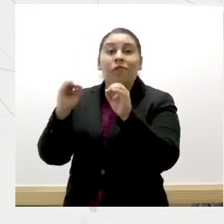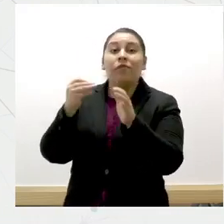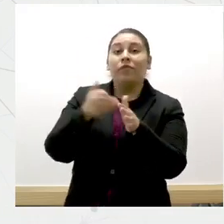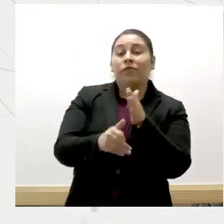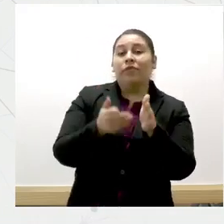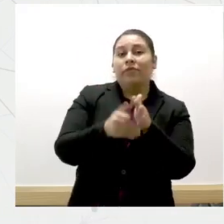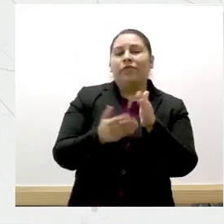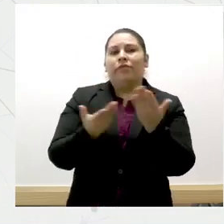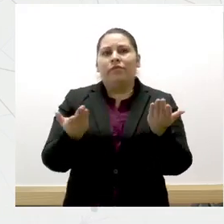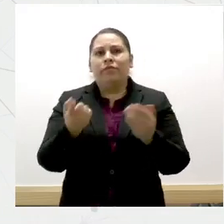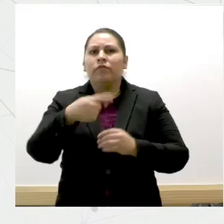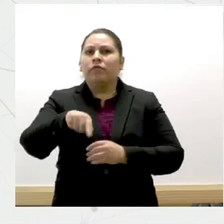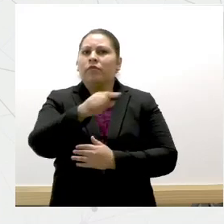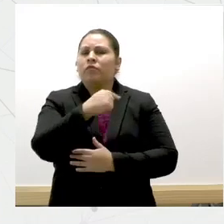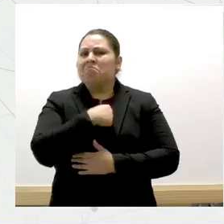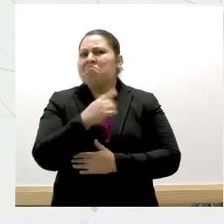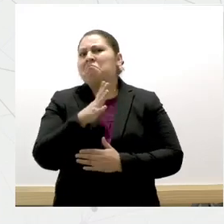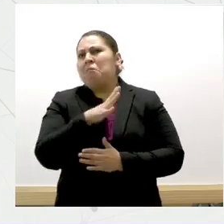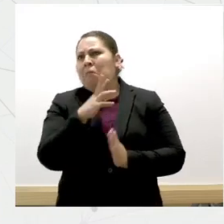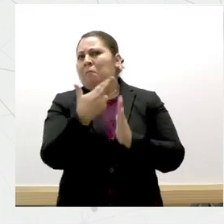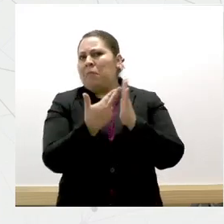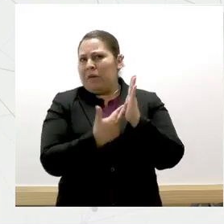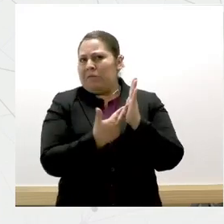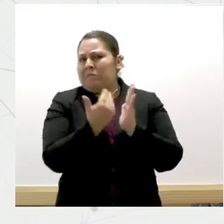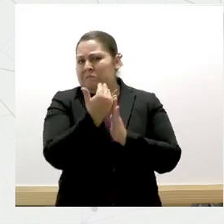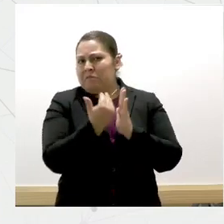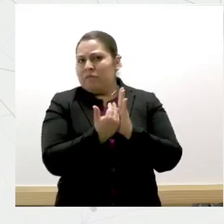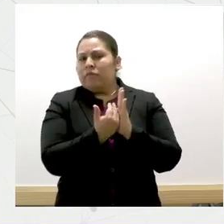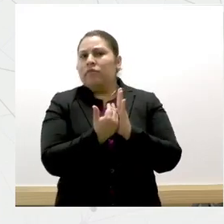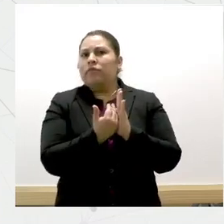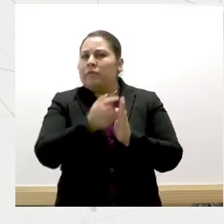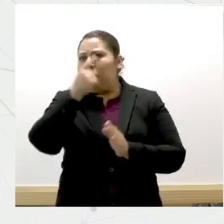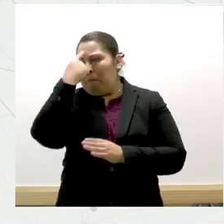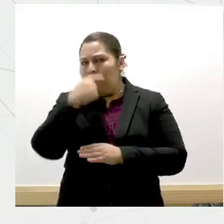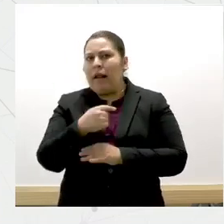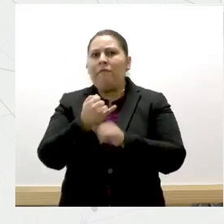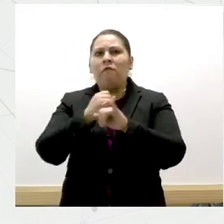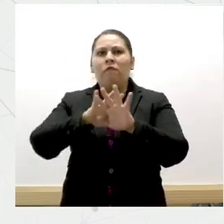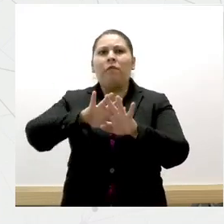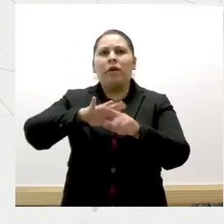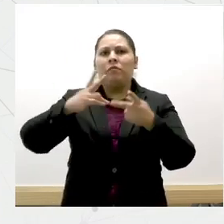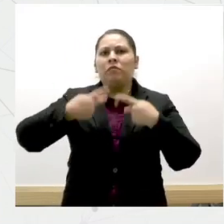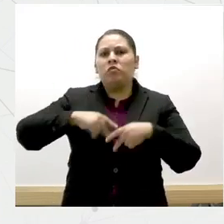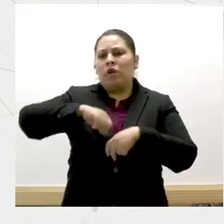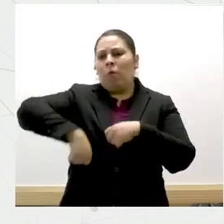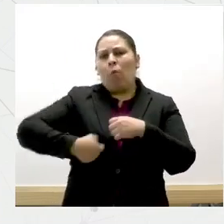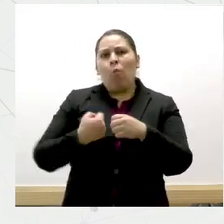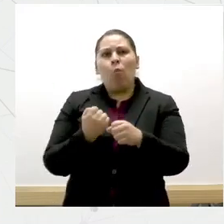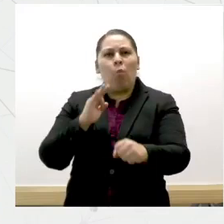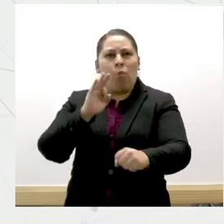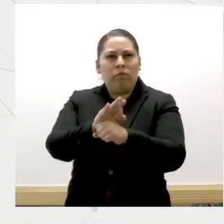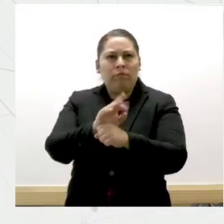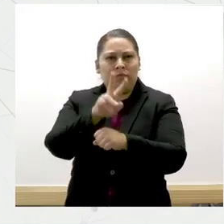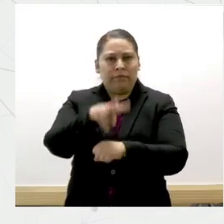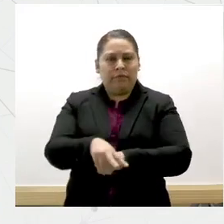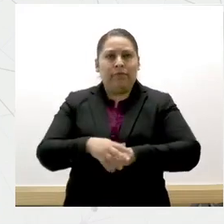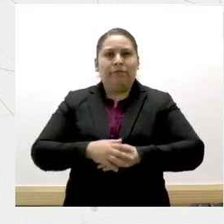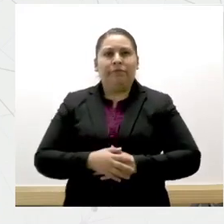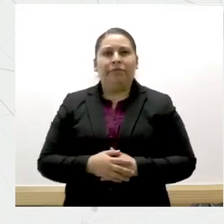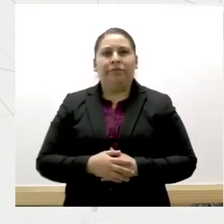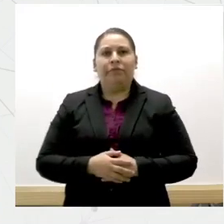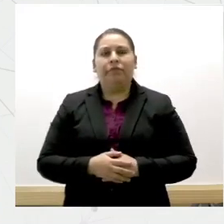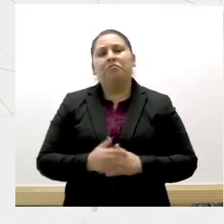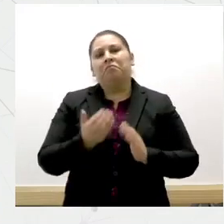tenemos ciertas normas de la protección de datos, pero es básicamente este reglamento que, como le